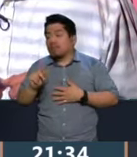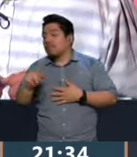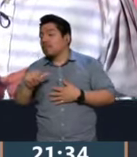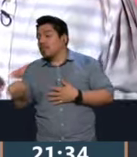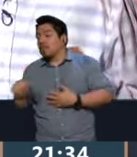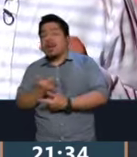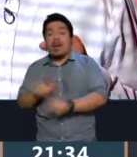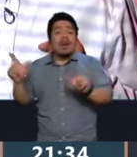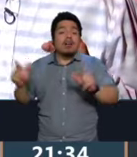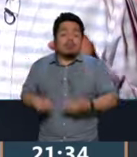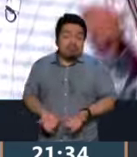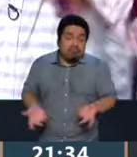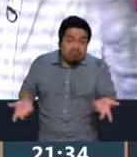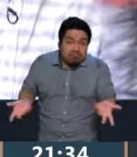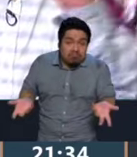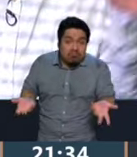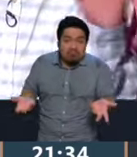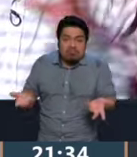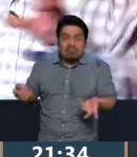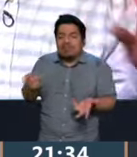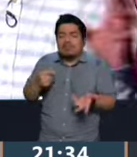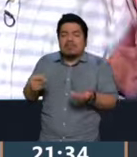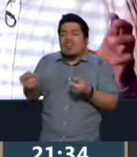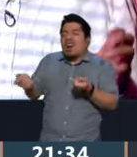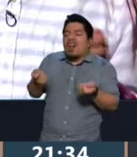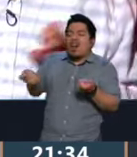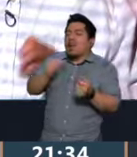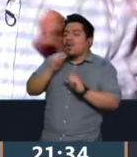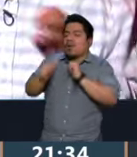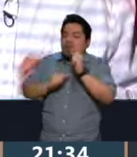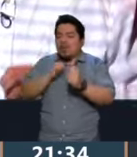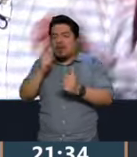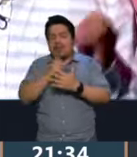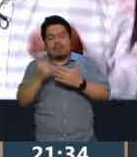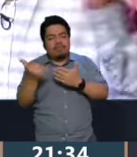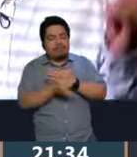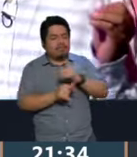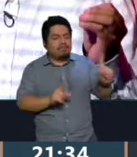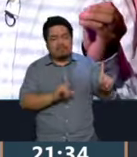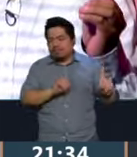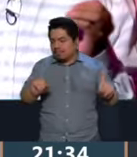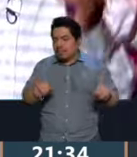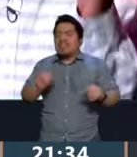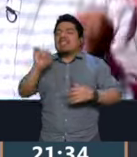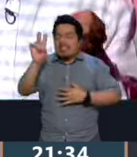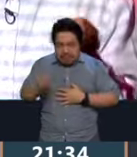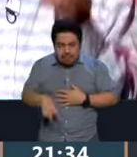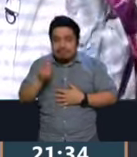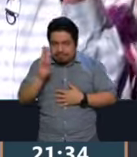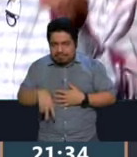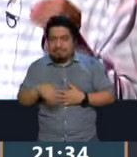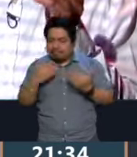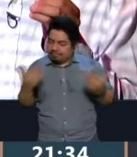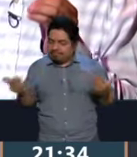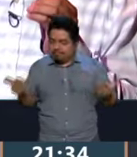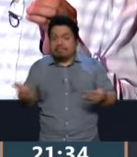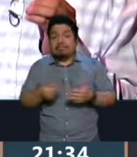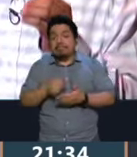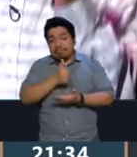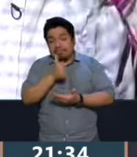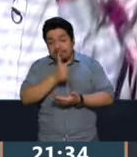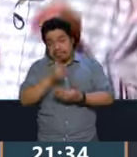Libertad? Entonces, quieren caer en el maniqueísmo de que no hay dos proyectos de derecha y de izquierda. Claro que los hay y son muy claros. Y la gente de la